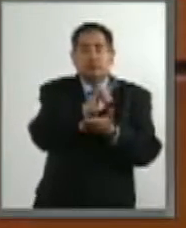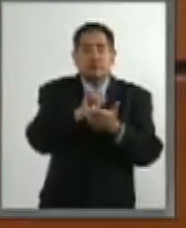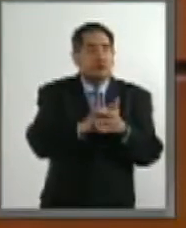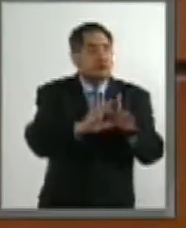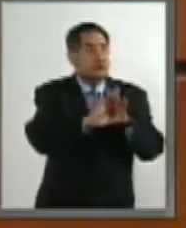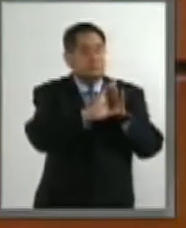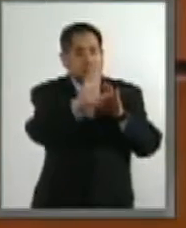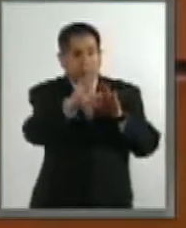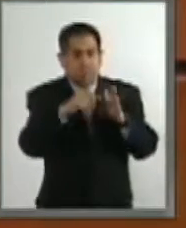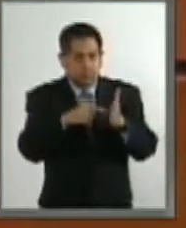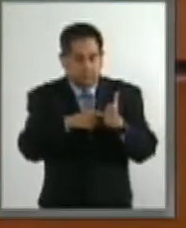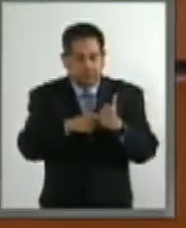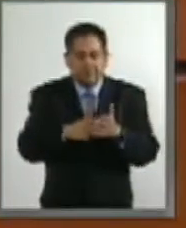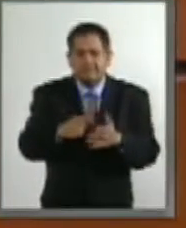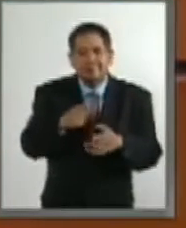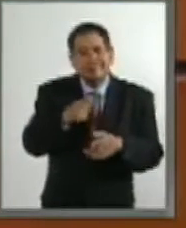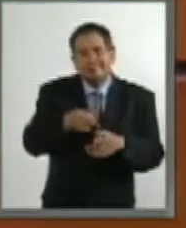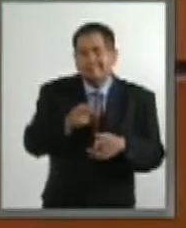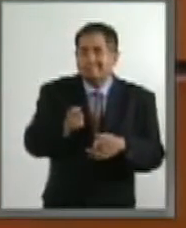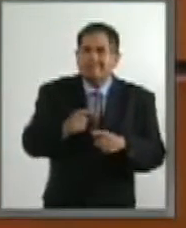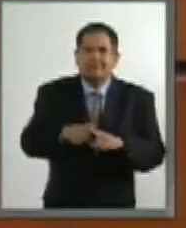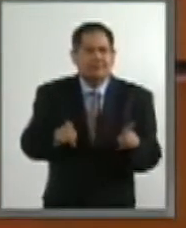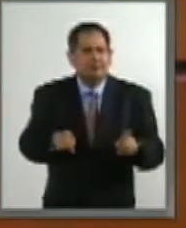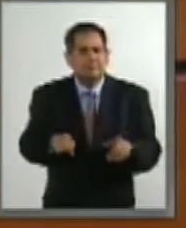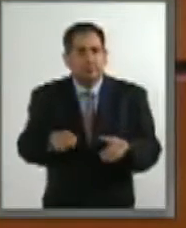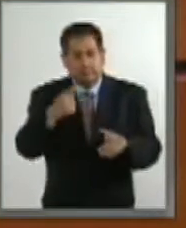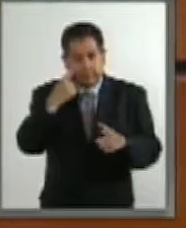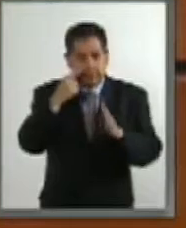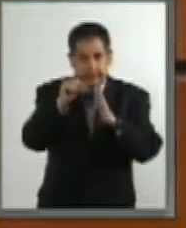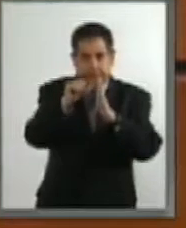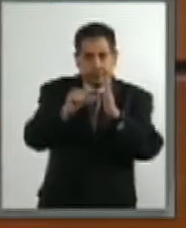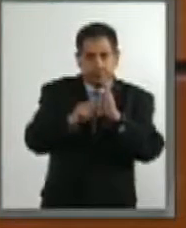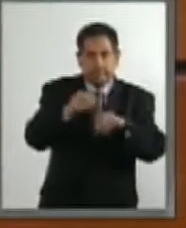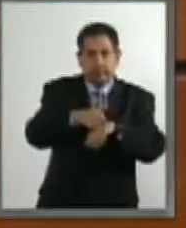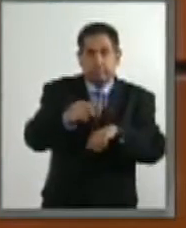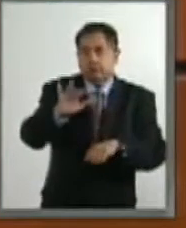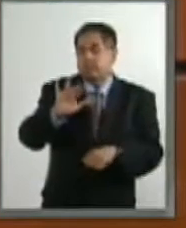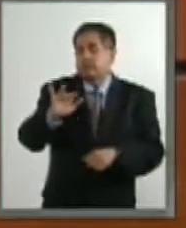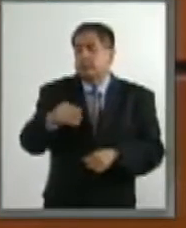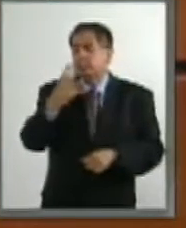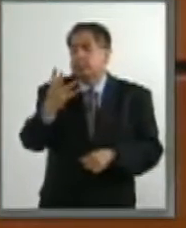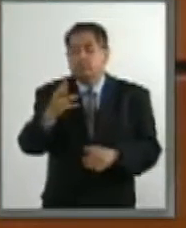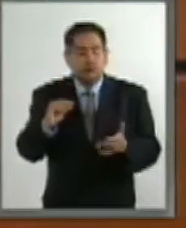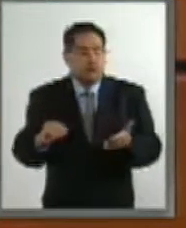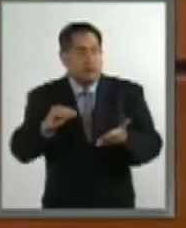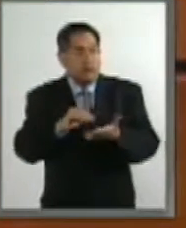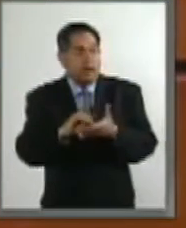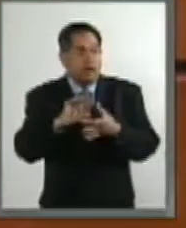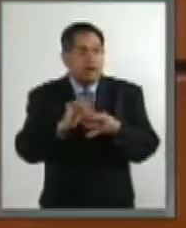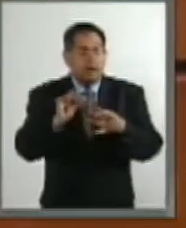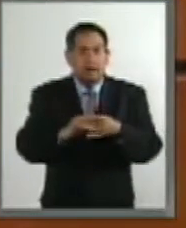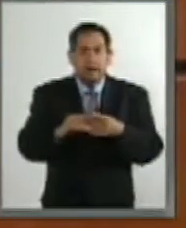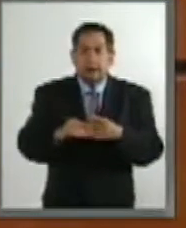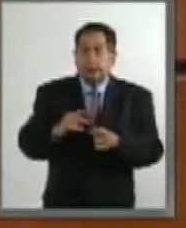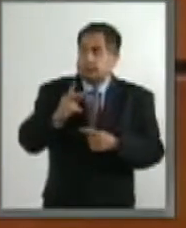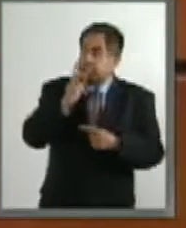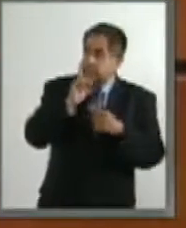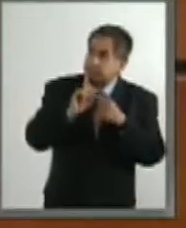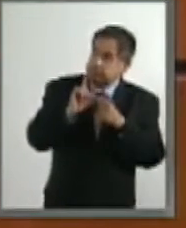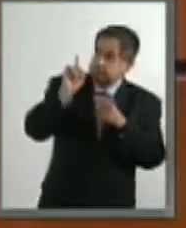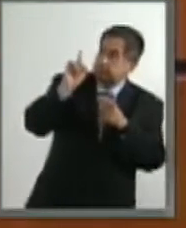una importante distinción en el artículo 54 donde establece únicamente que los ascendientes y descendientes